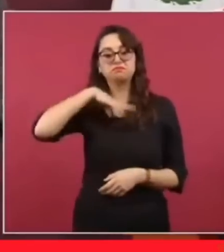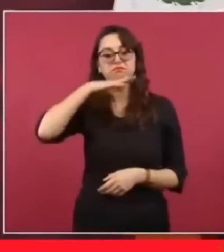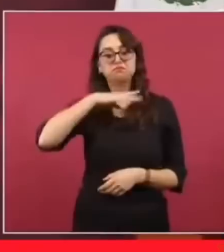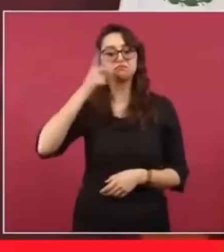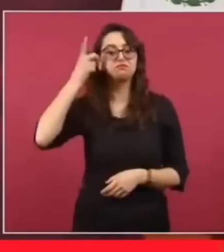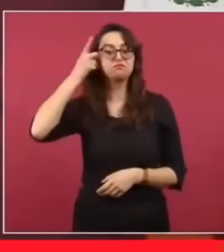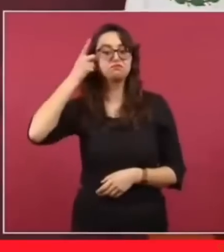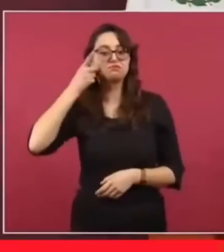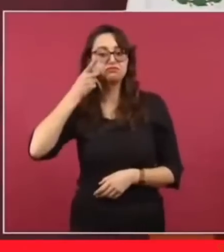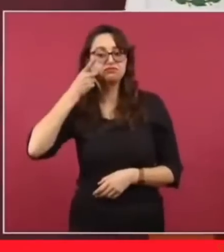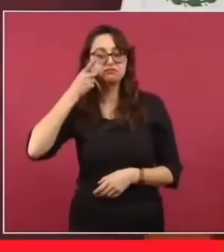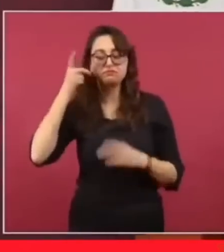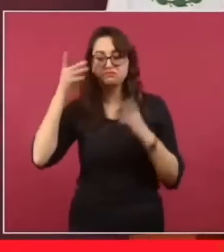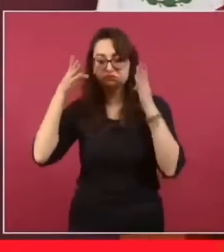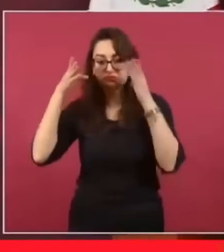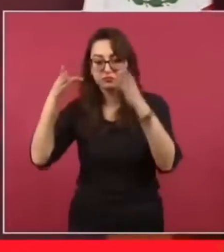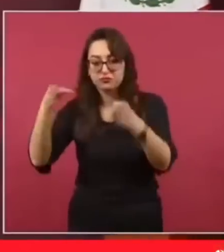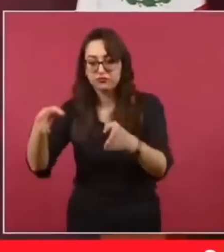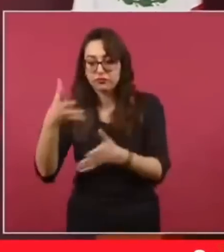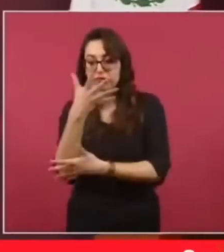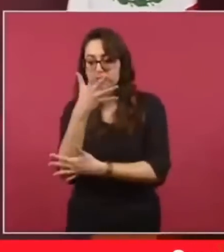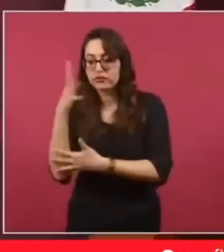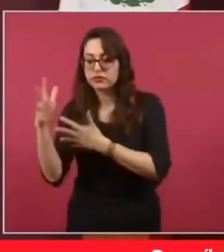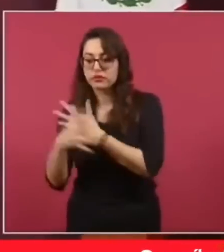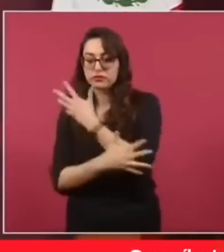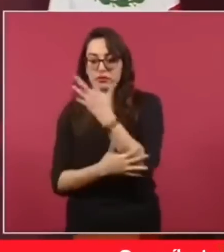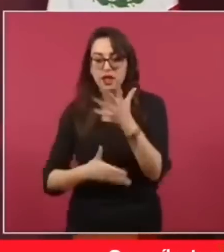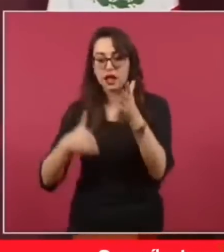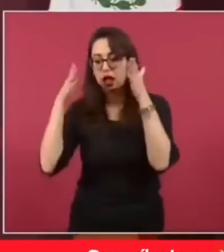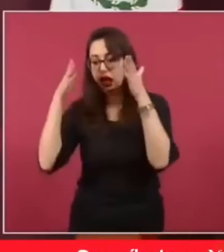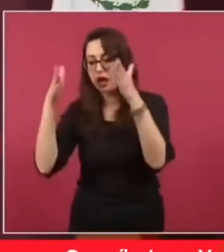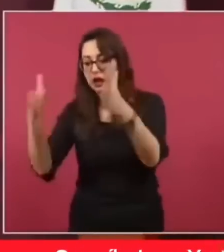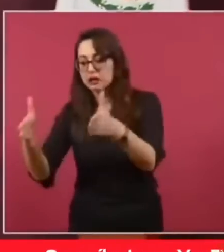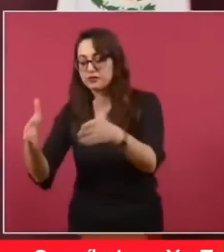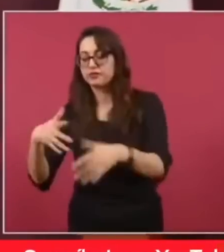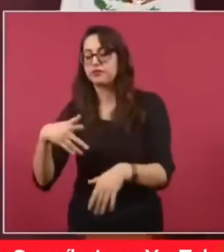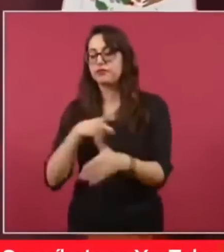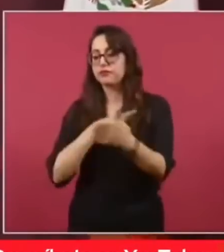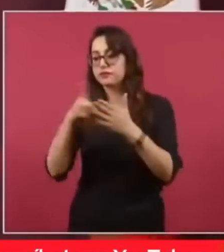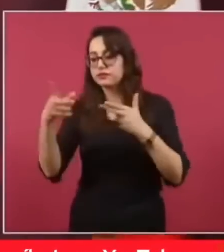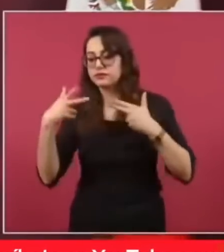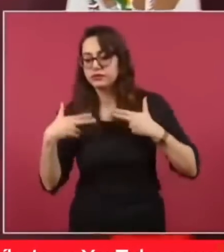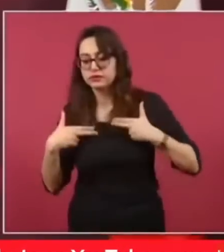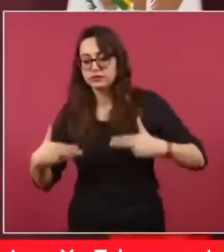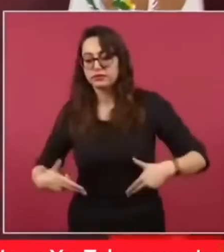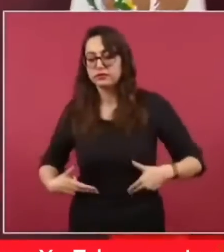y no nos fijáramos que nos estaban saqueando,